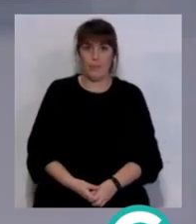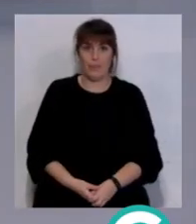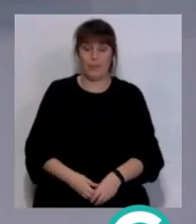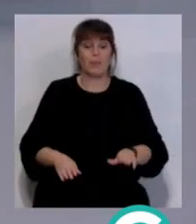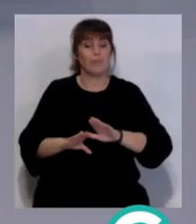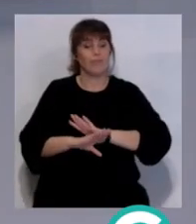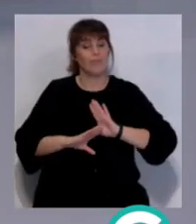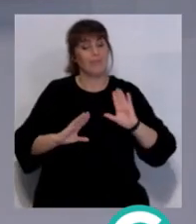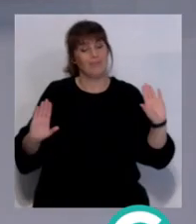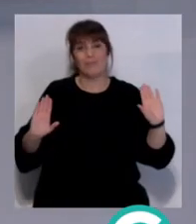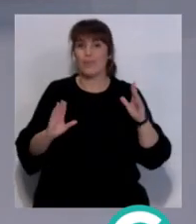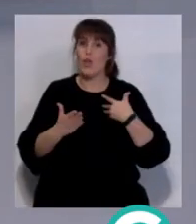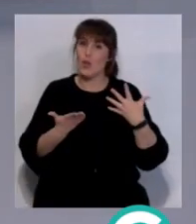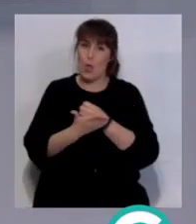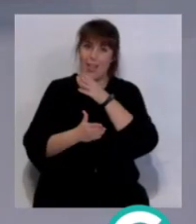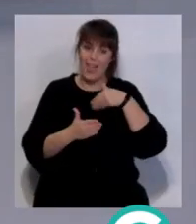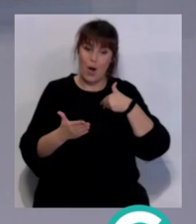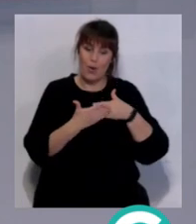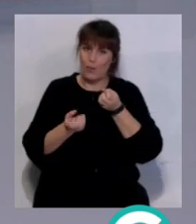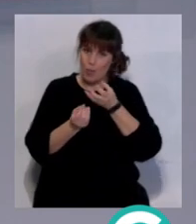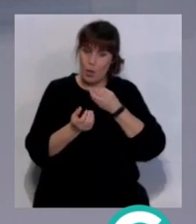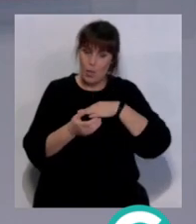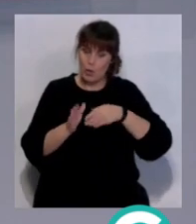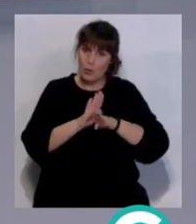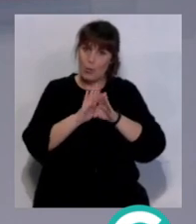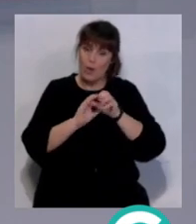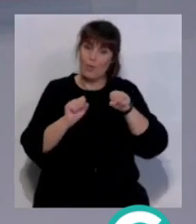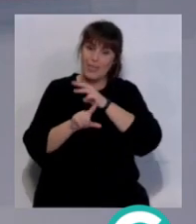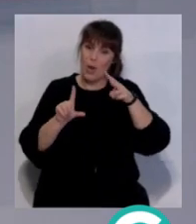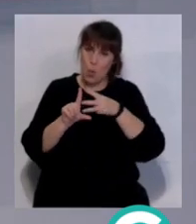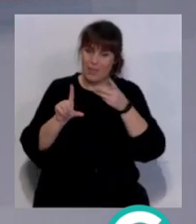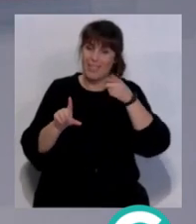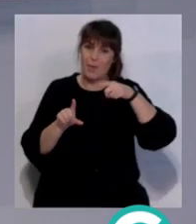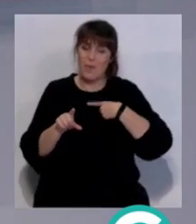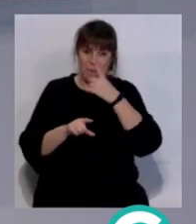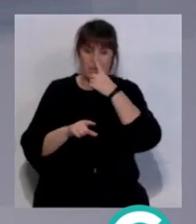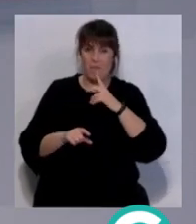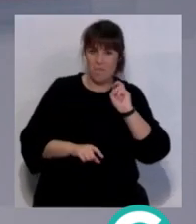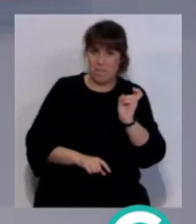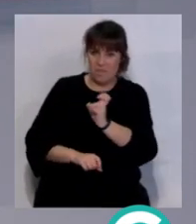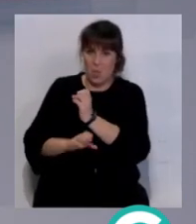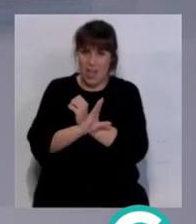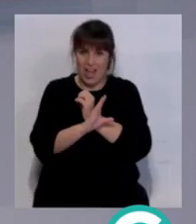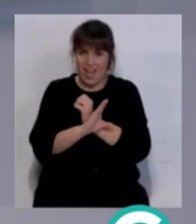Pues es todo por el momento. Saben que pueden seguir informados a través de nuestra página web y en los diferentes perfiles de Onda